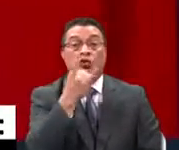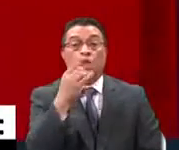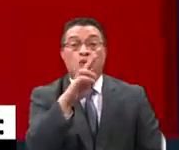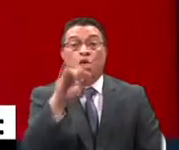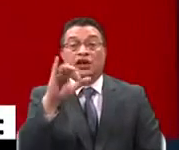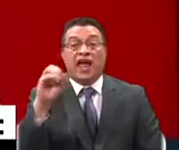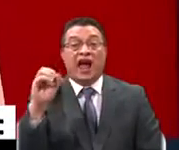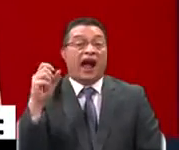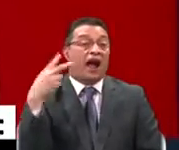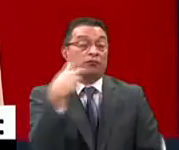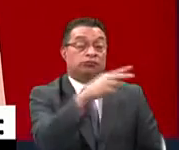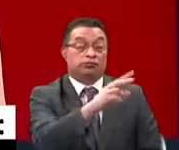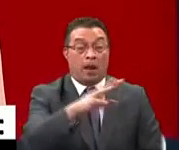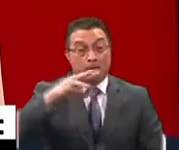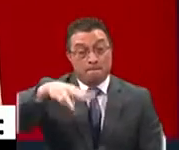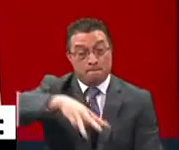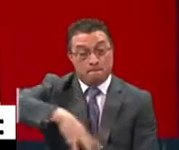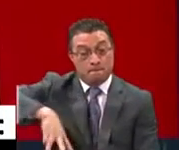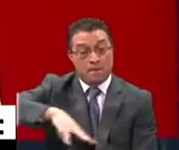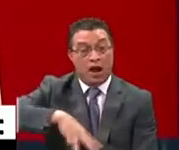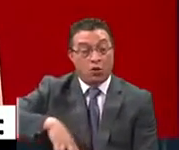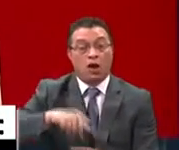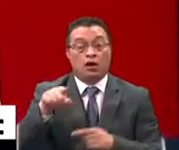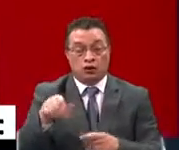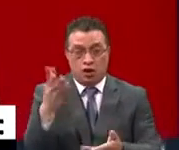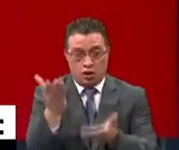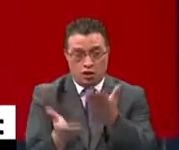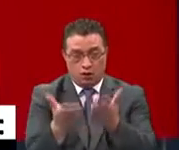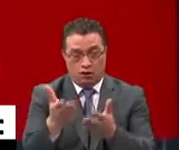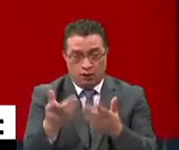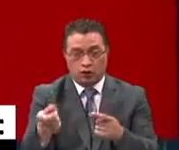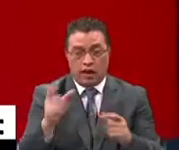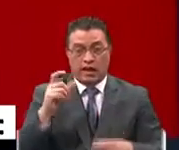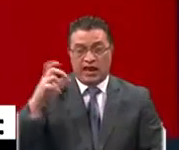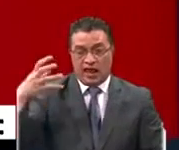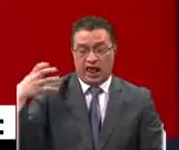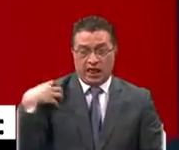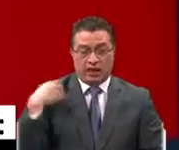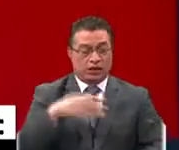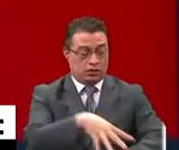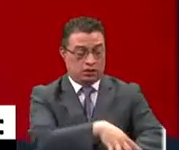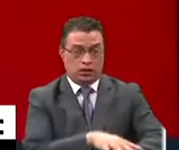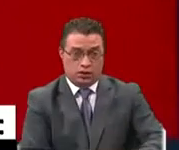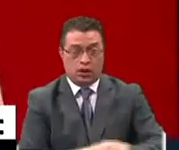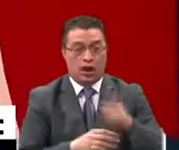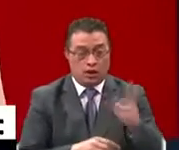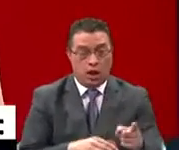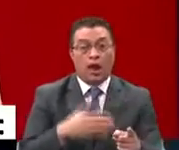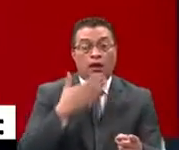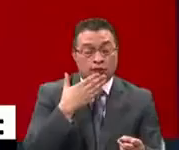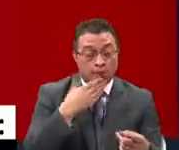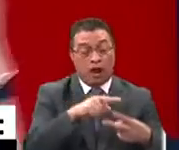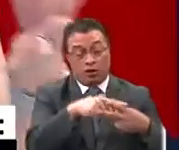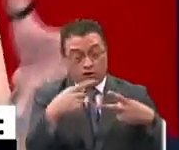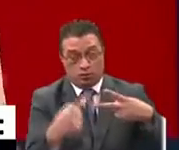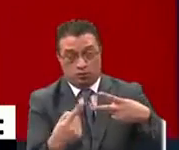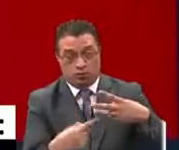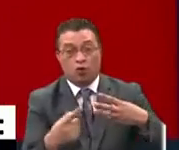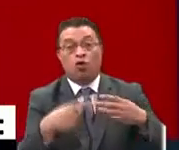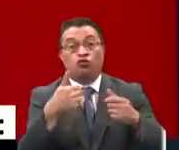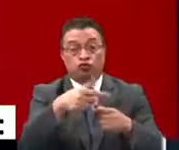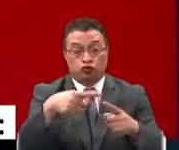del Maule, ambos tienen una evaluación, no solo los generales de las Fuerzas Armadas, también, por cierto, las